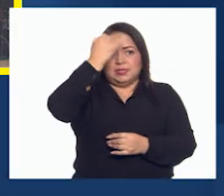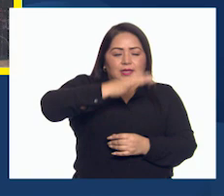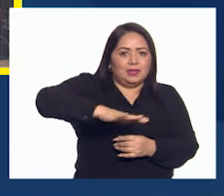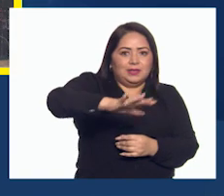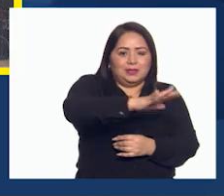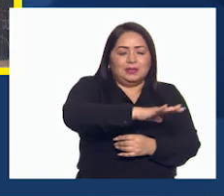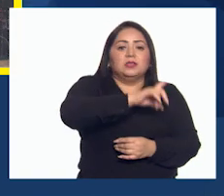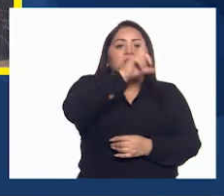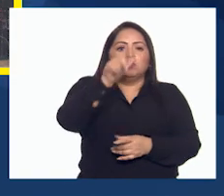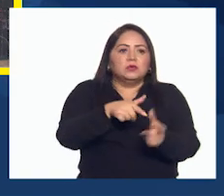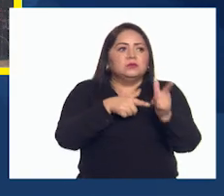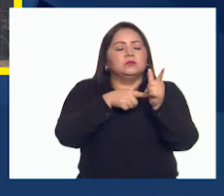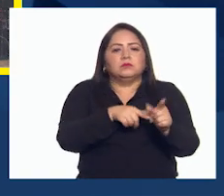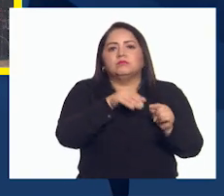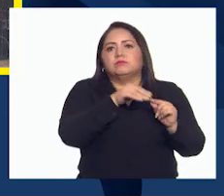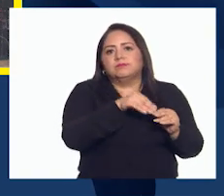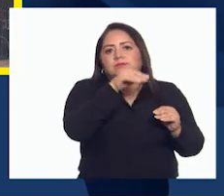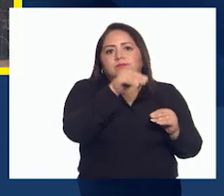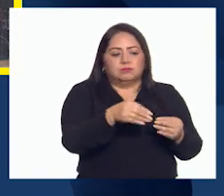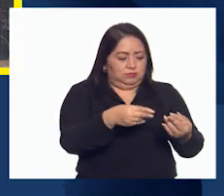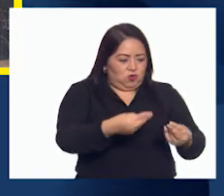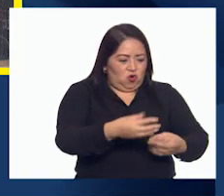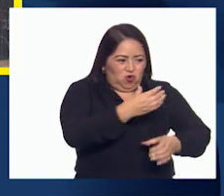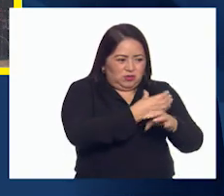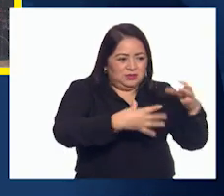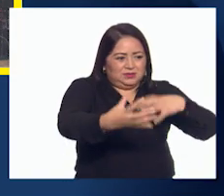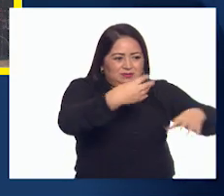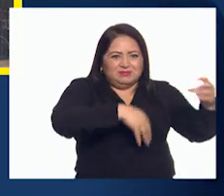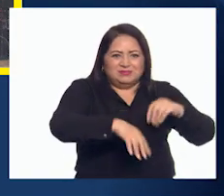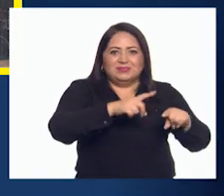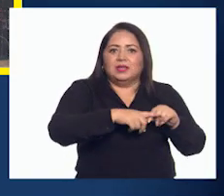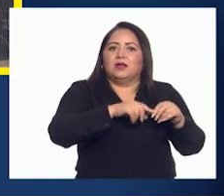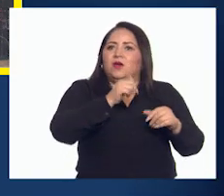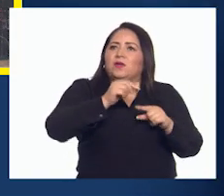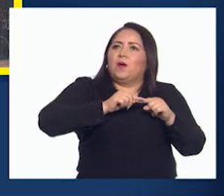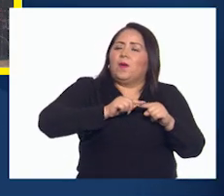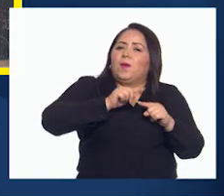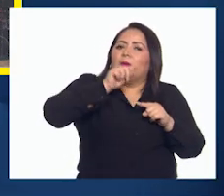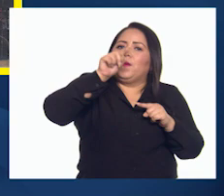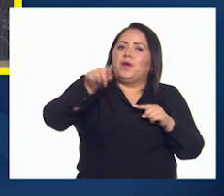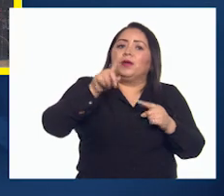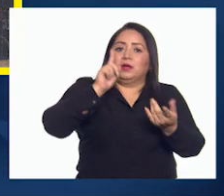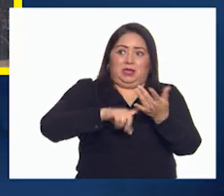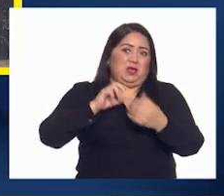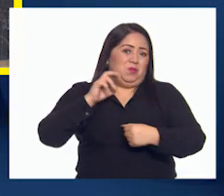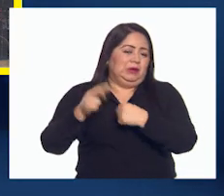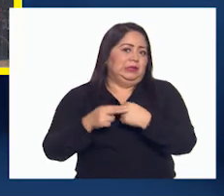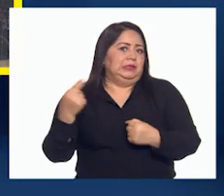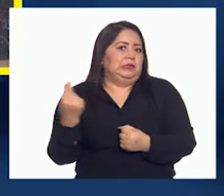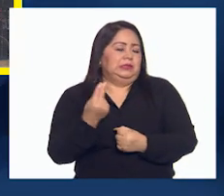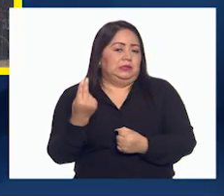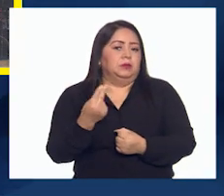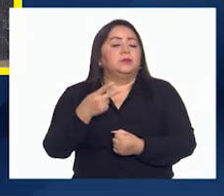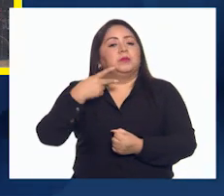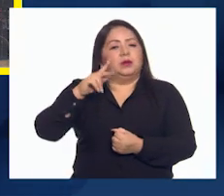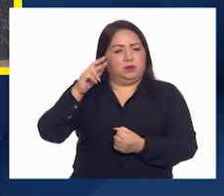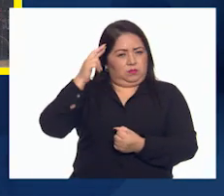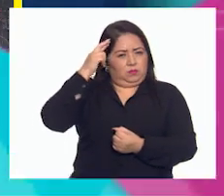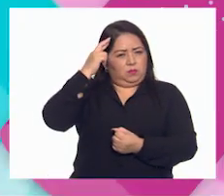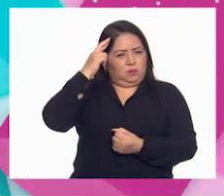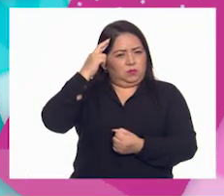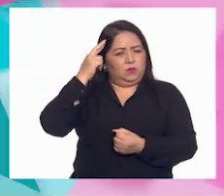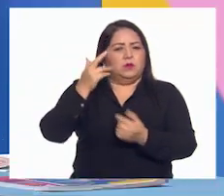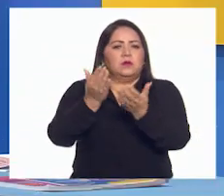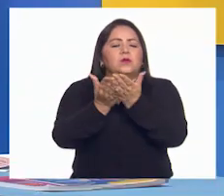así continuar llevando las mercancías de Oriente que necesitaban los europeos. ¿Recuerdan el nombre de